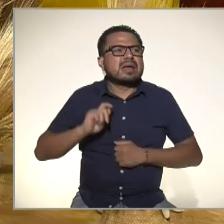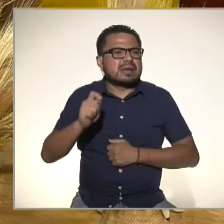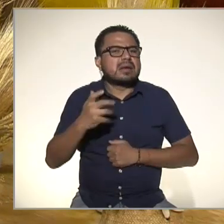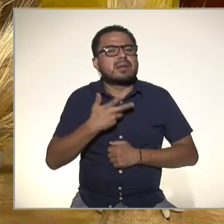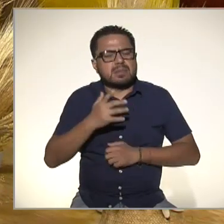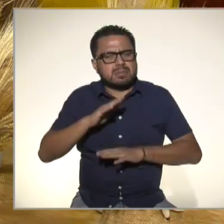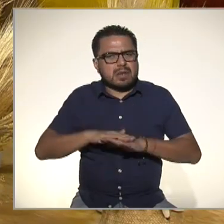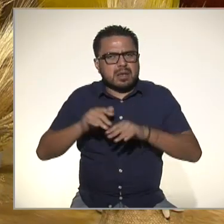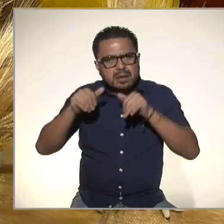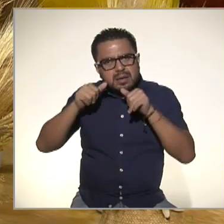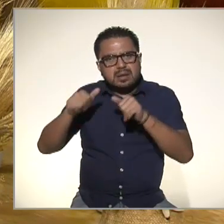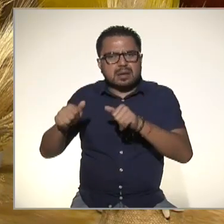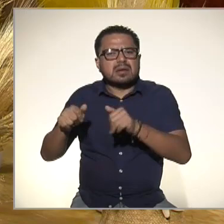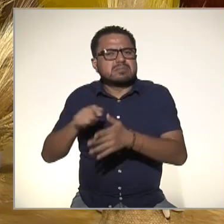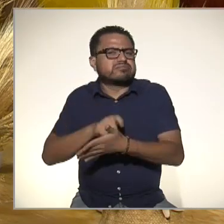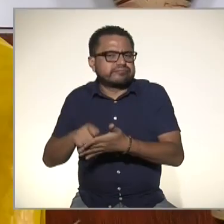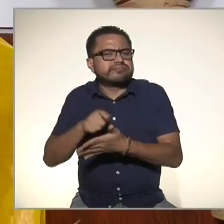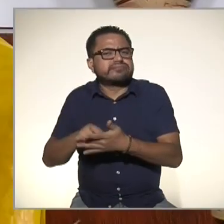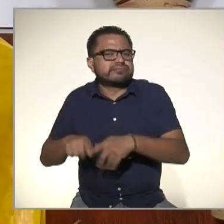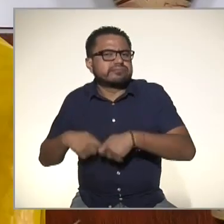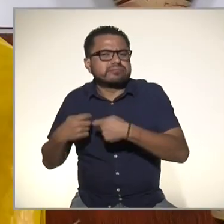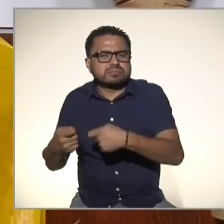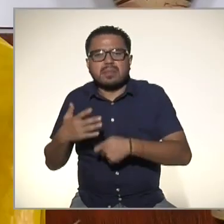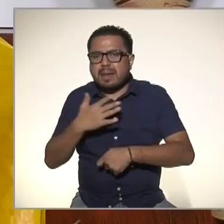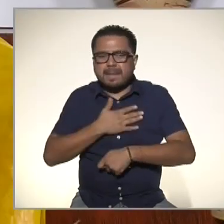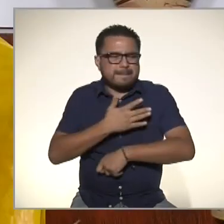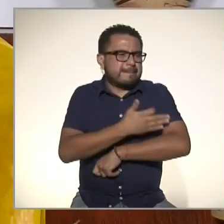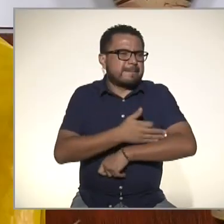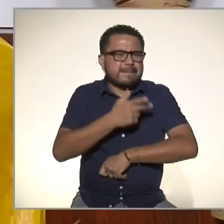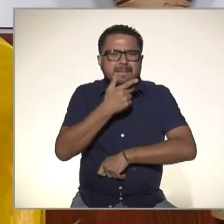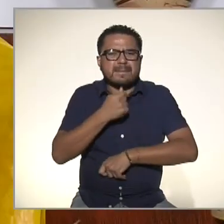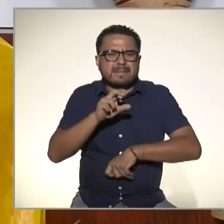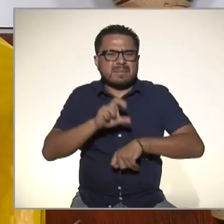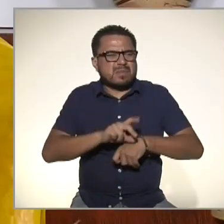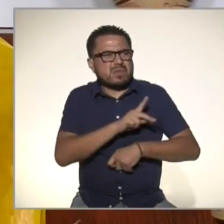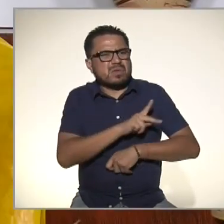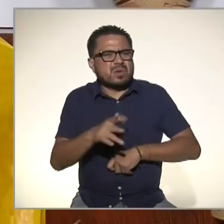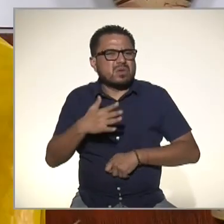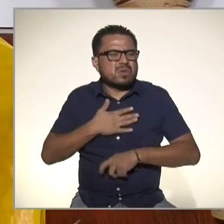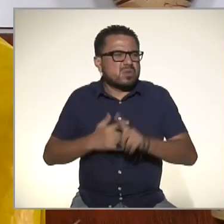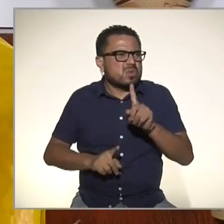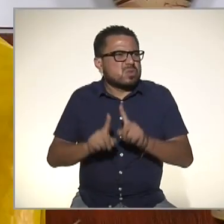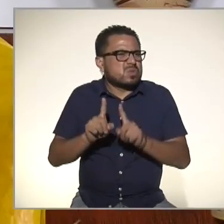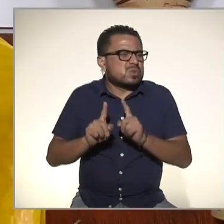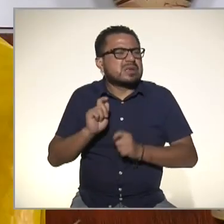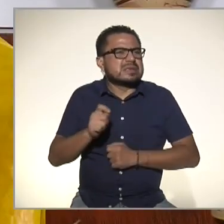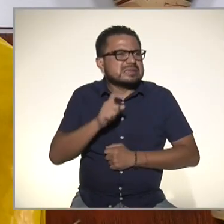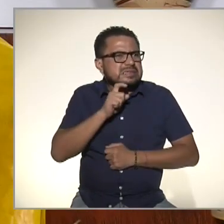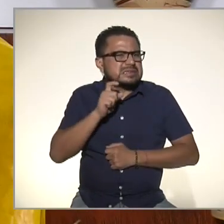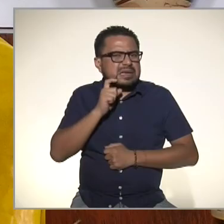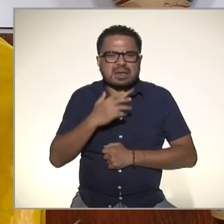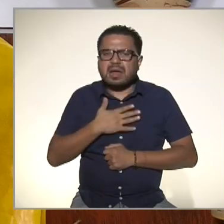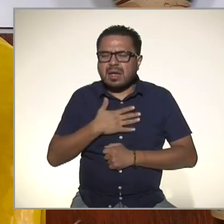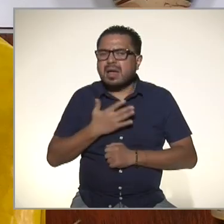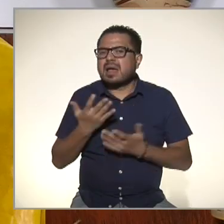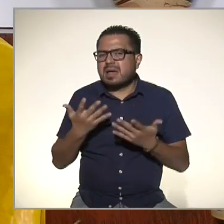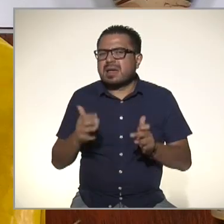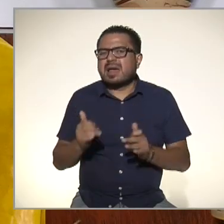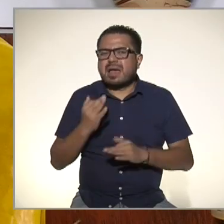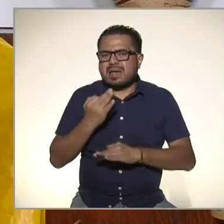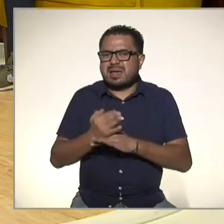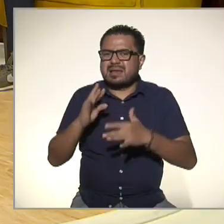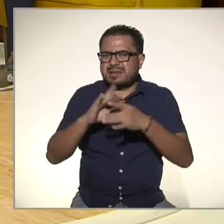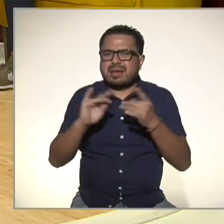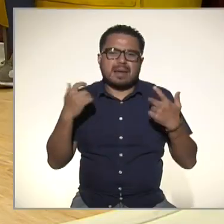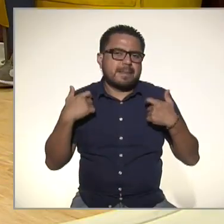dar un manejo adecuado. Perfecto. Mi familia es muy machista y tengo dudas sobre mi sexualidad. ¿Qué hago? Ya nos contestó el